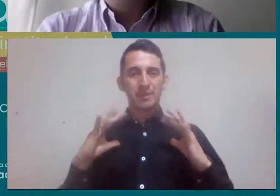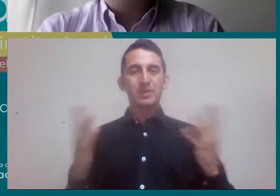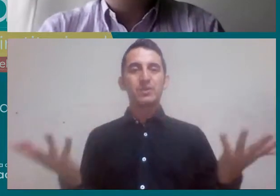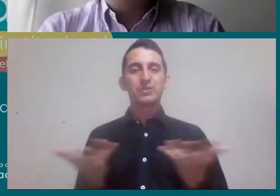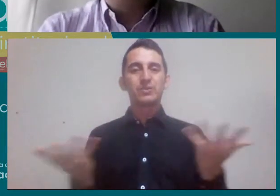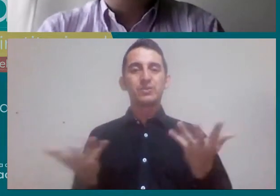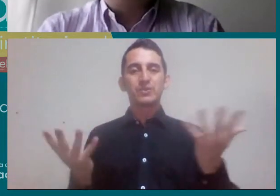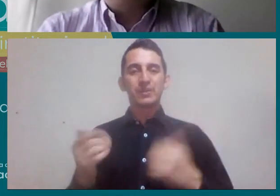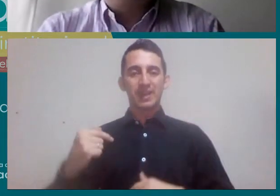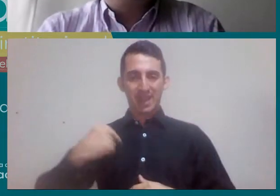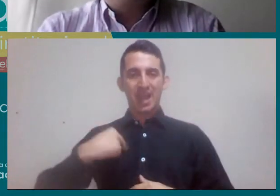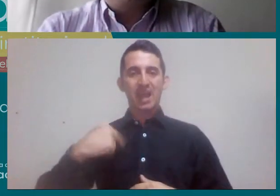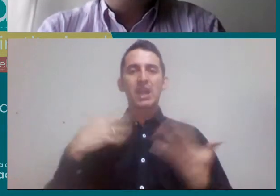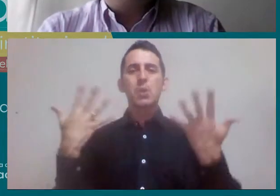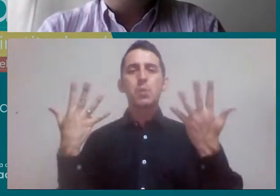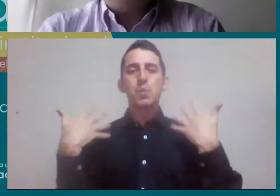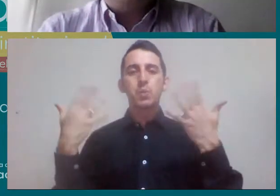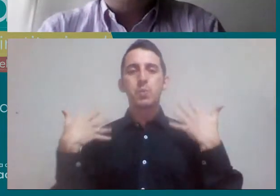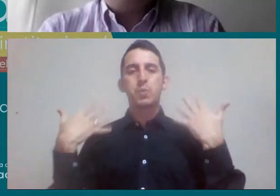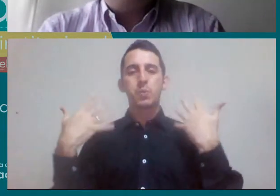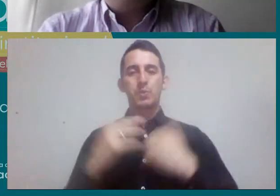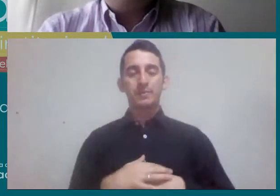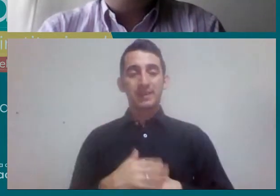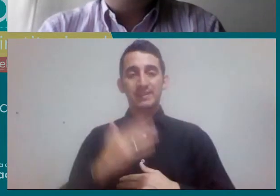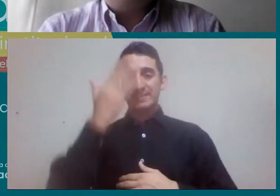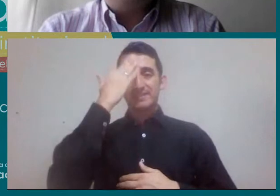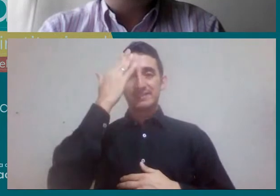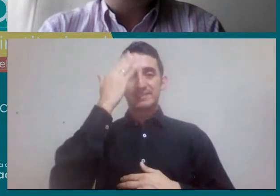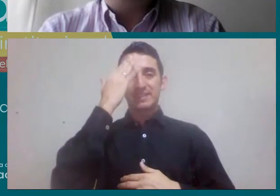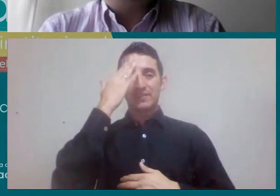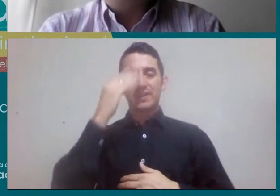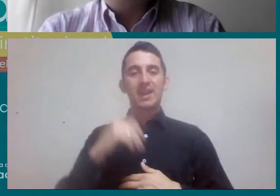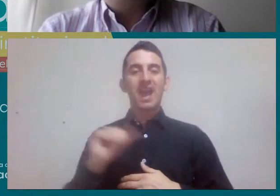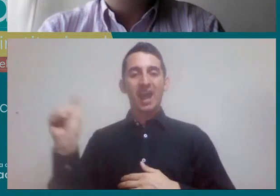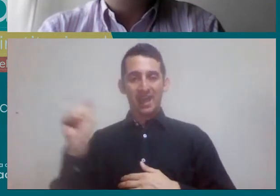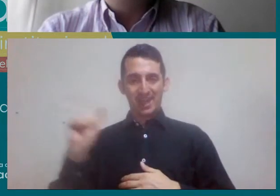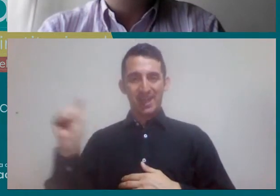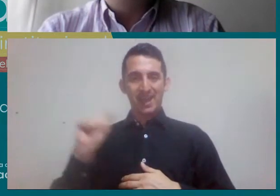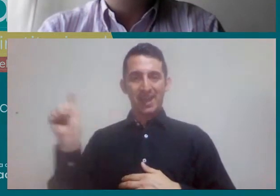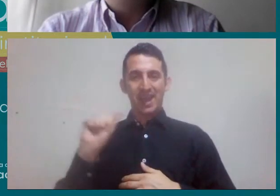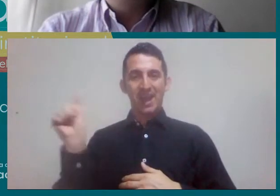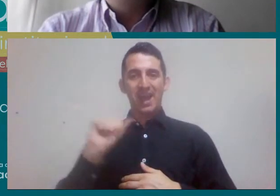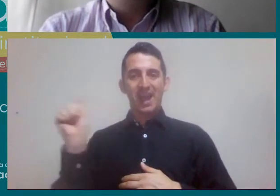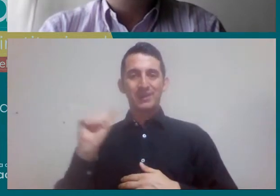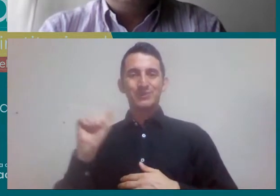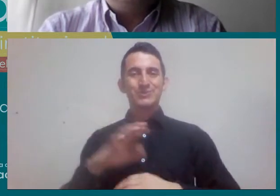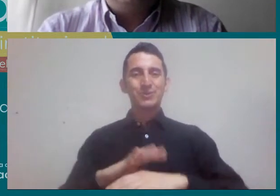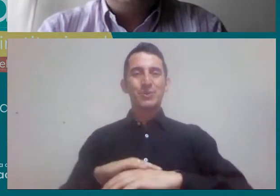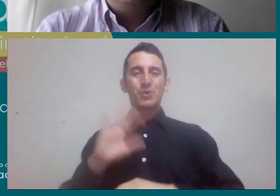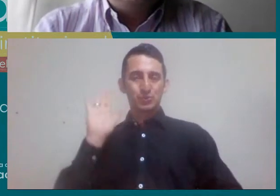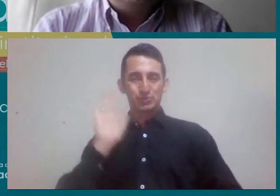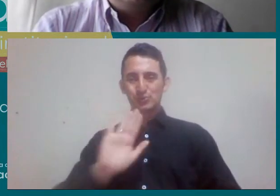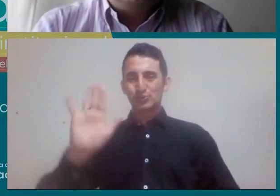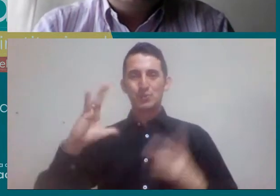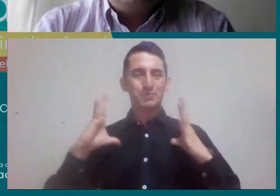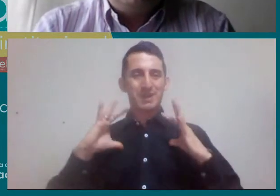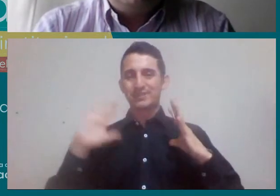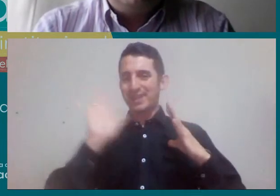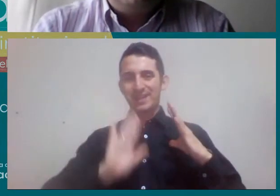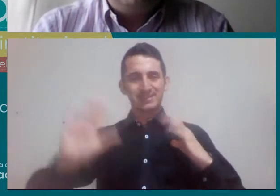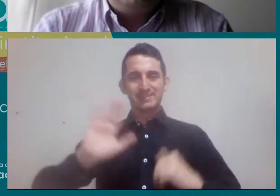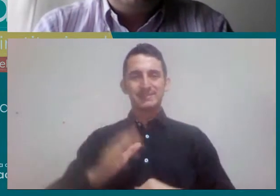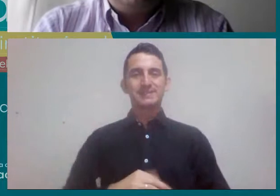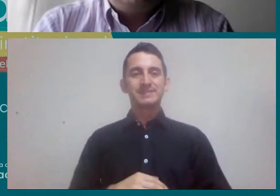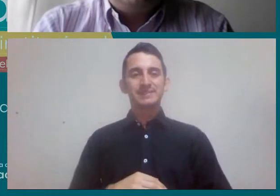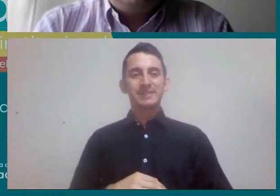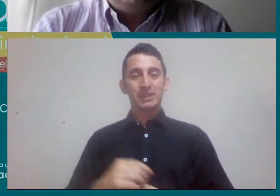pleno verano. De hecho, recién empieza el mes de agosto, que es como el mes de vacaciones por excelencia. Y estoy en el